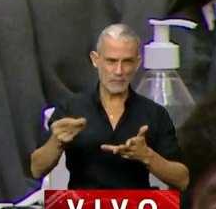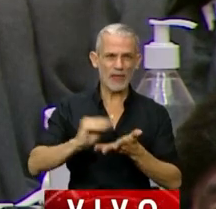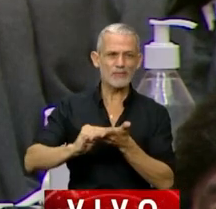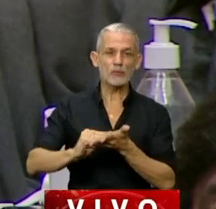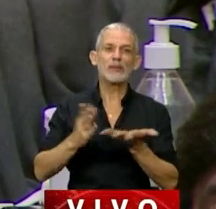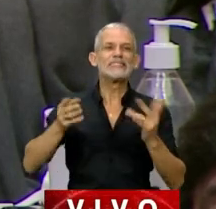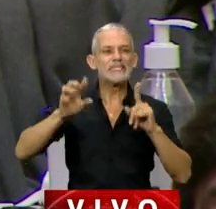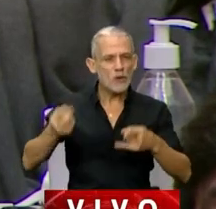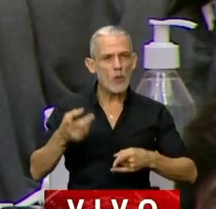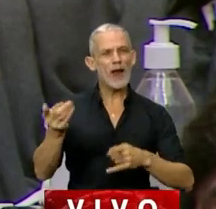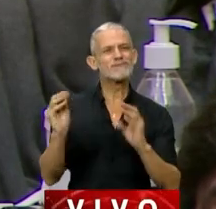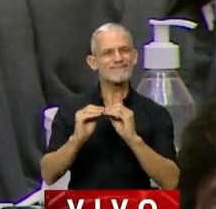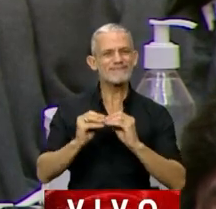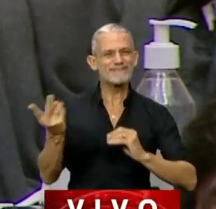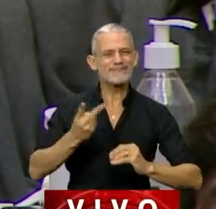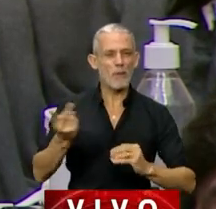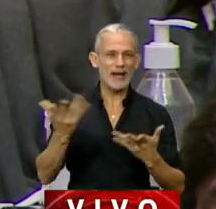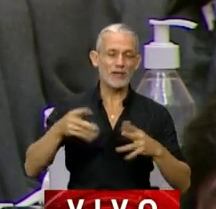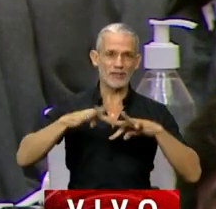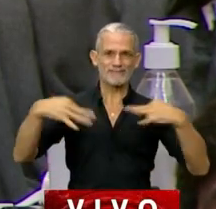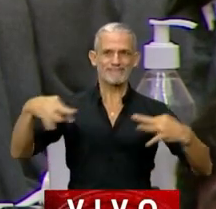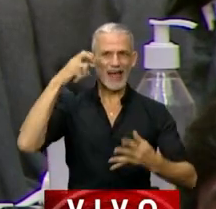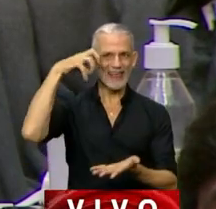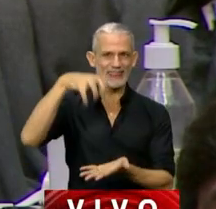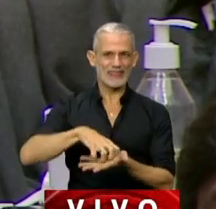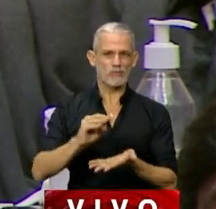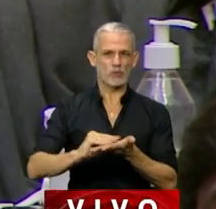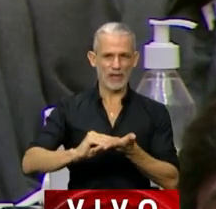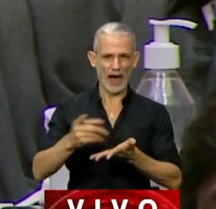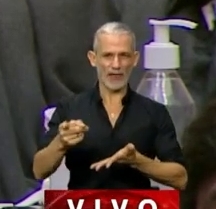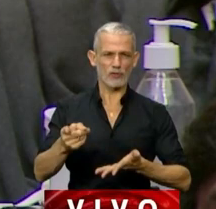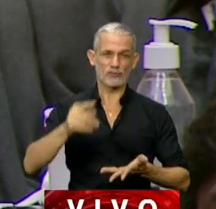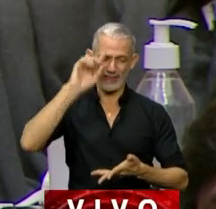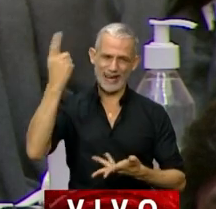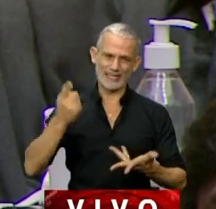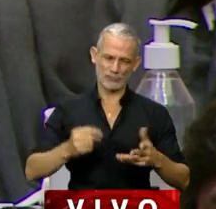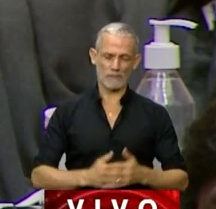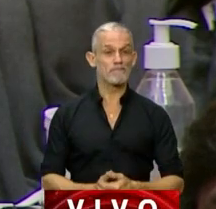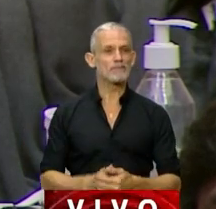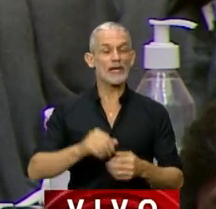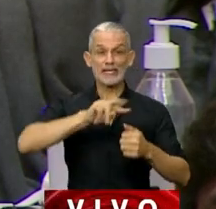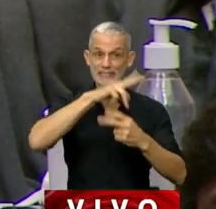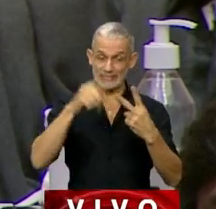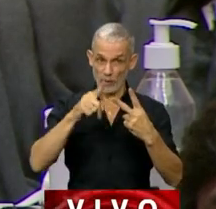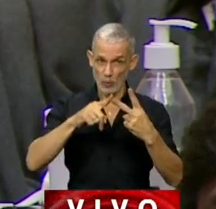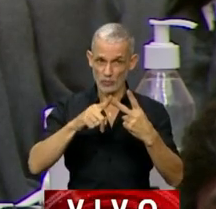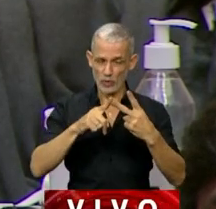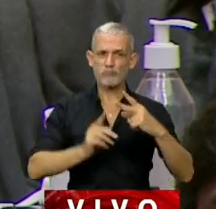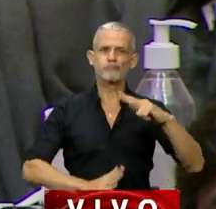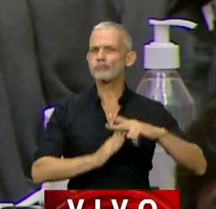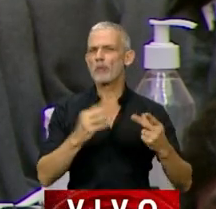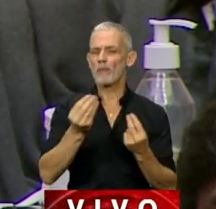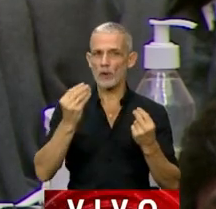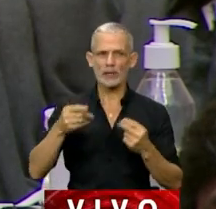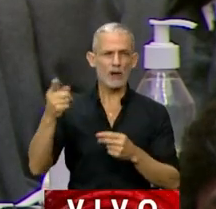sin embargo no deja de ser un colega de esta honorable Cámara de Diputados de la Nación. Y en segundo lugar, y